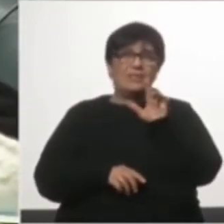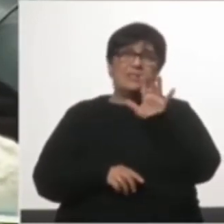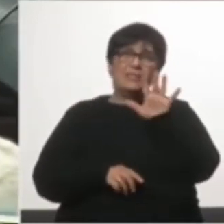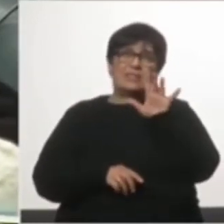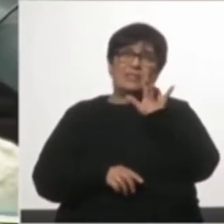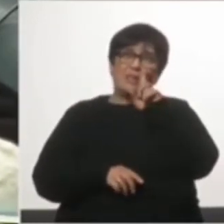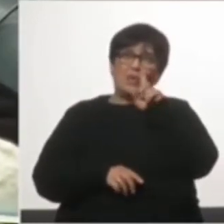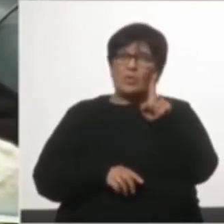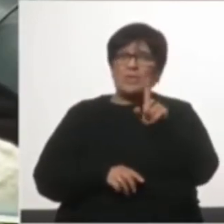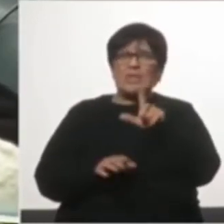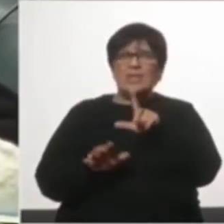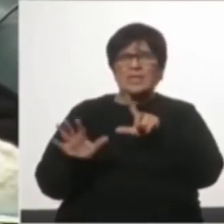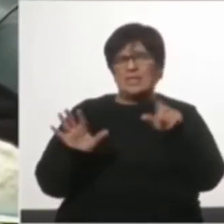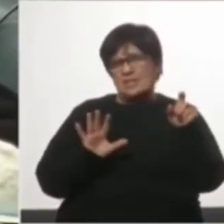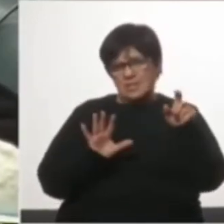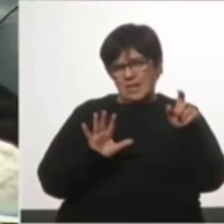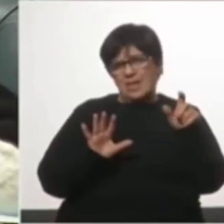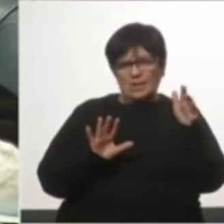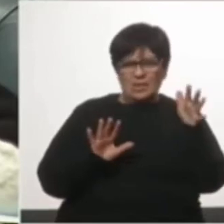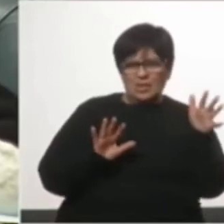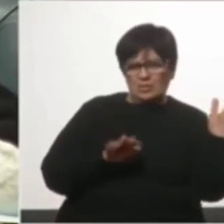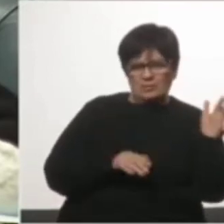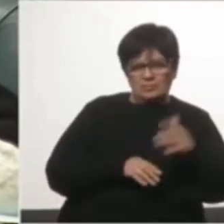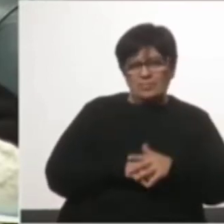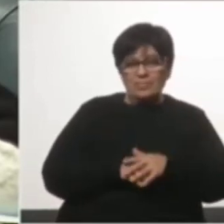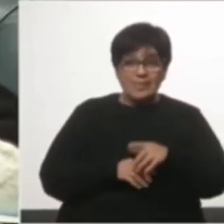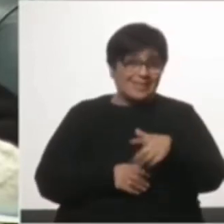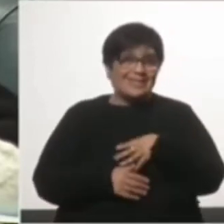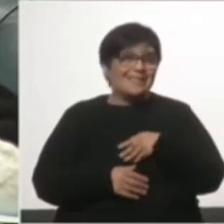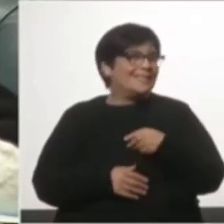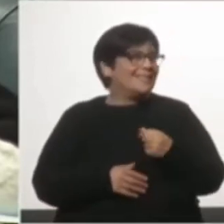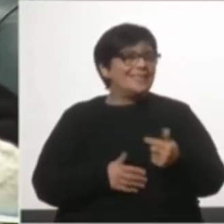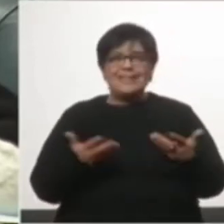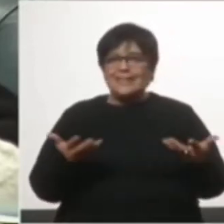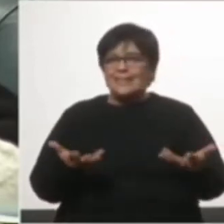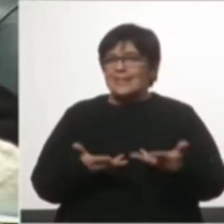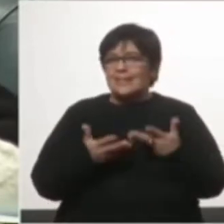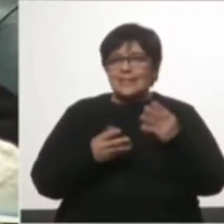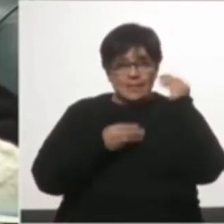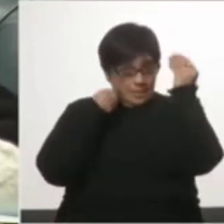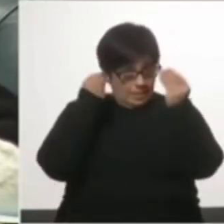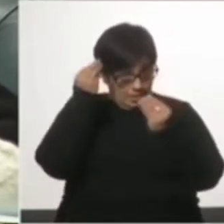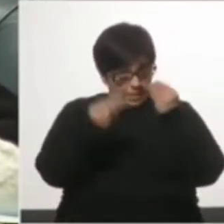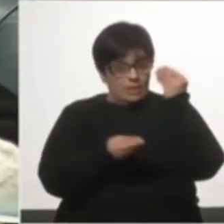5.730 y pico. Y ese sentimiento y esa preocupación